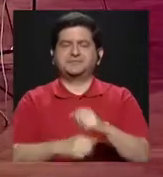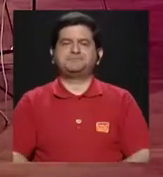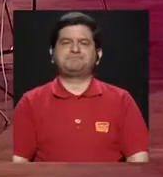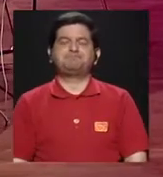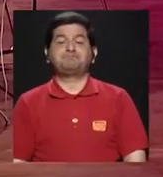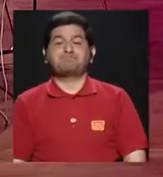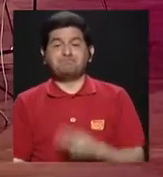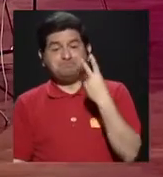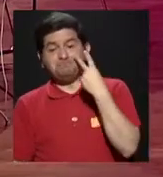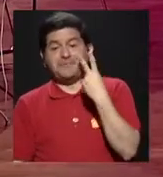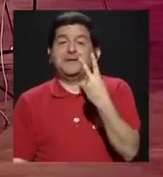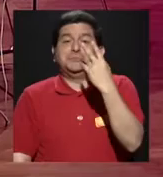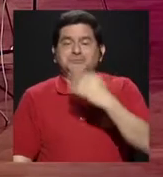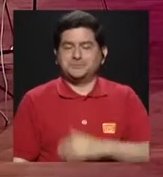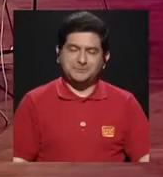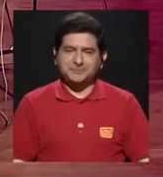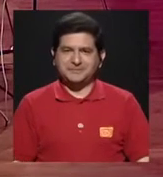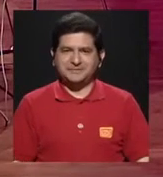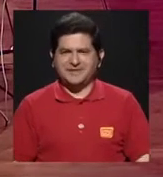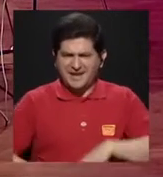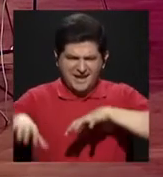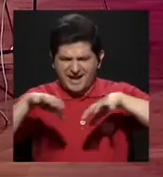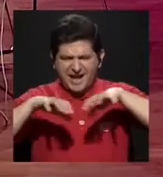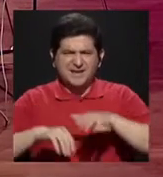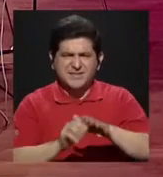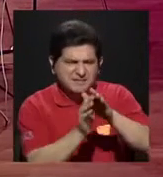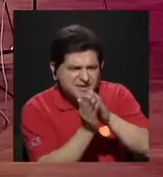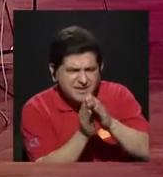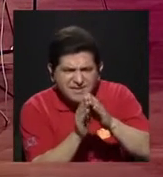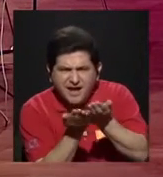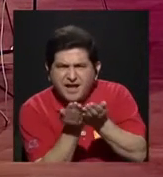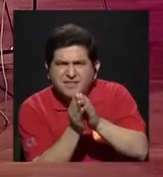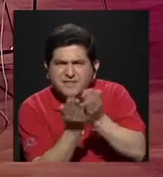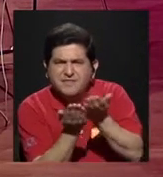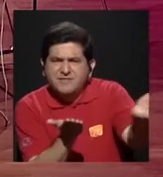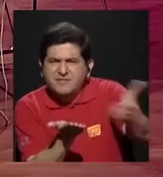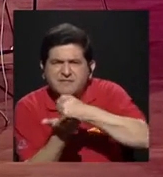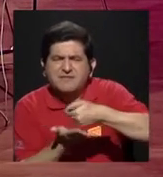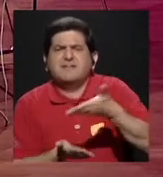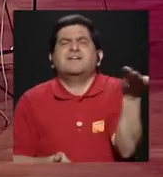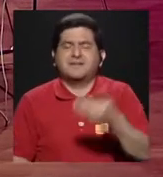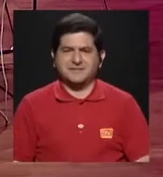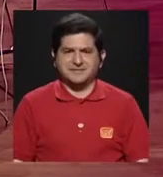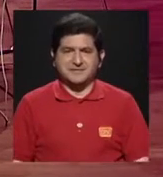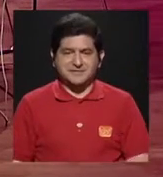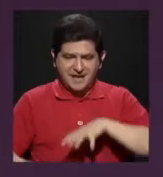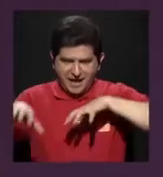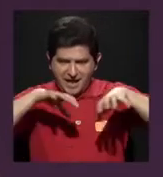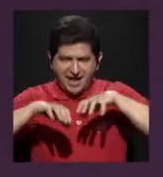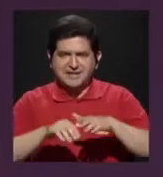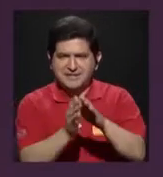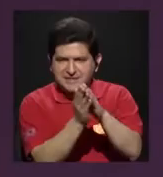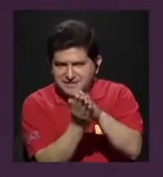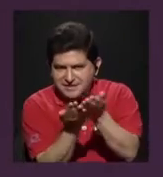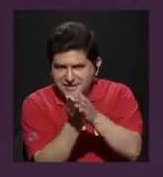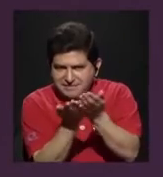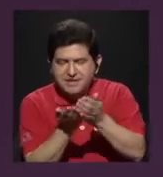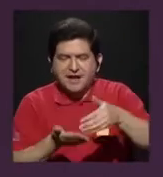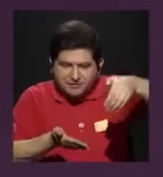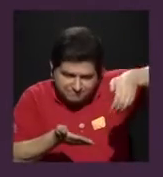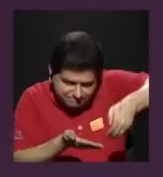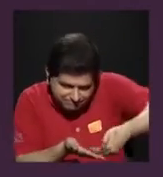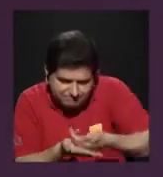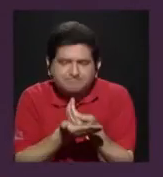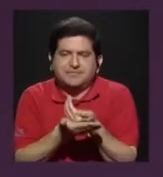ver, ¿qué es la actividad molusquera? Bueno, la actividad molusquera es extraer,